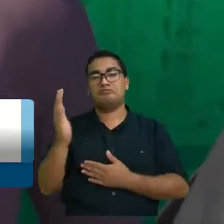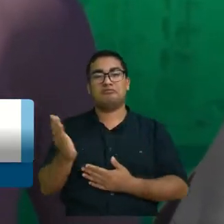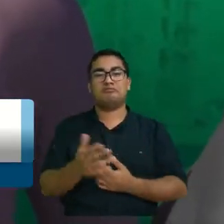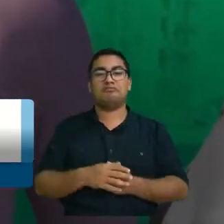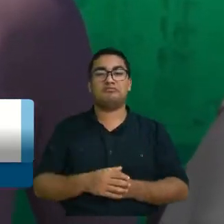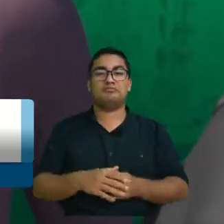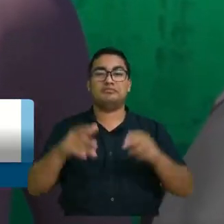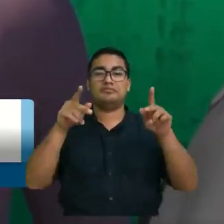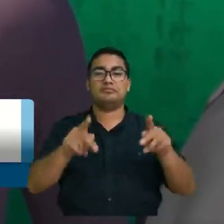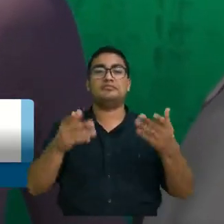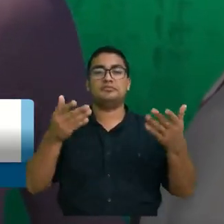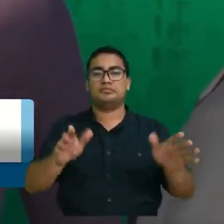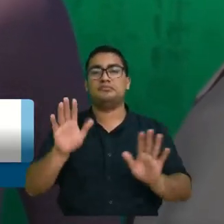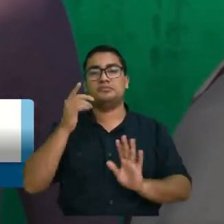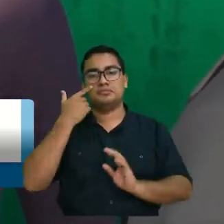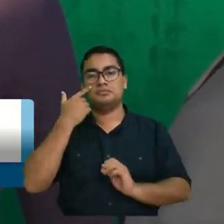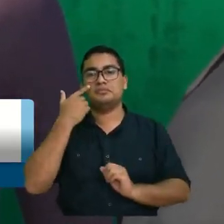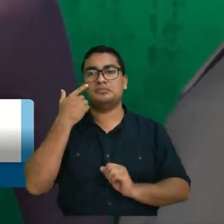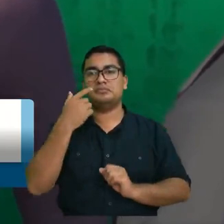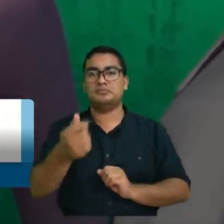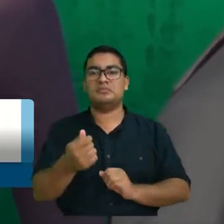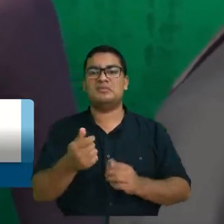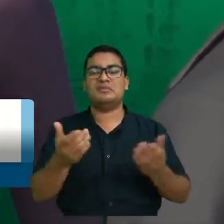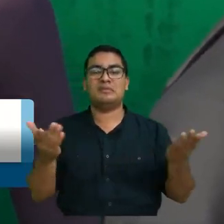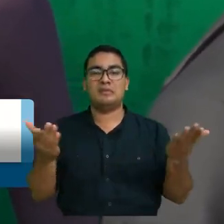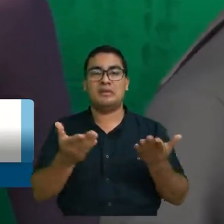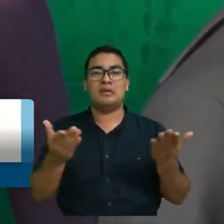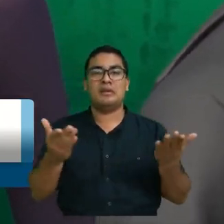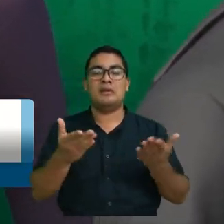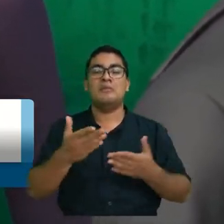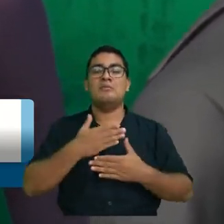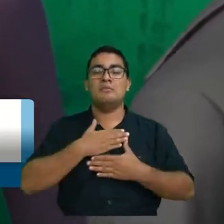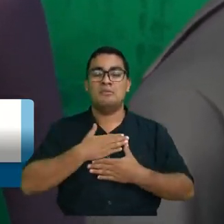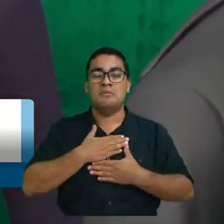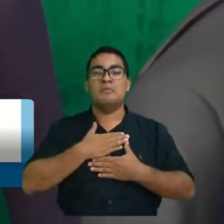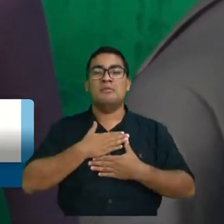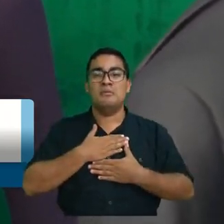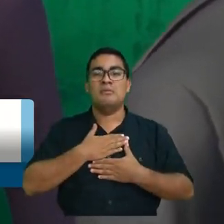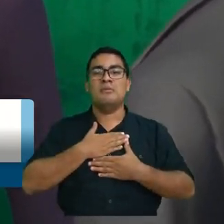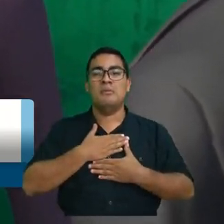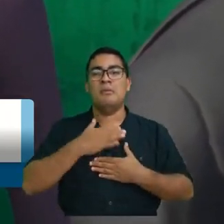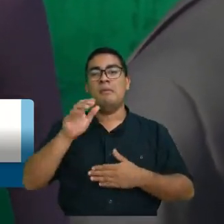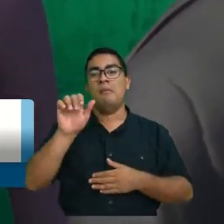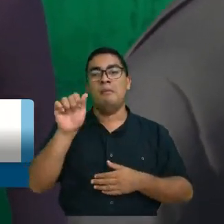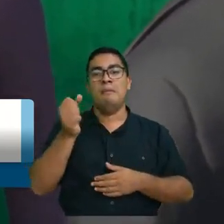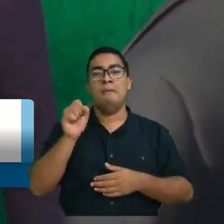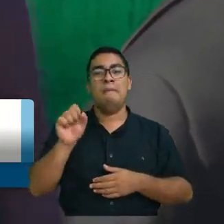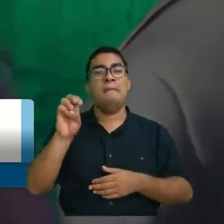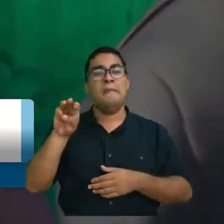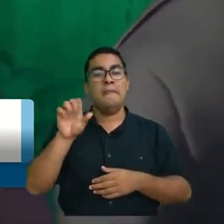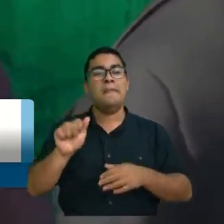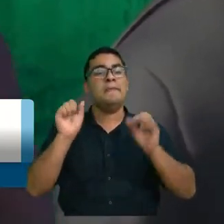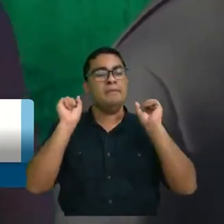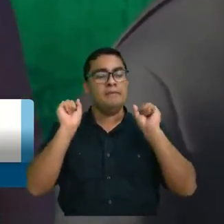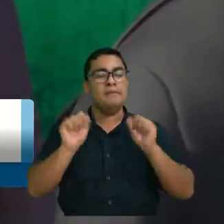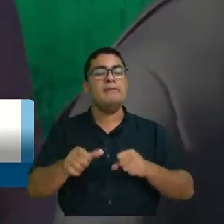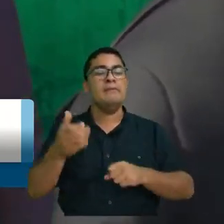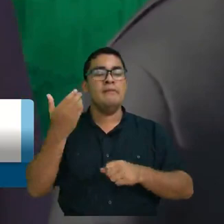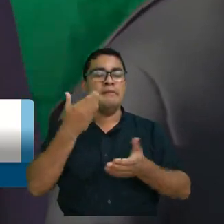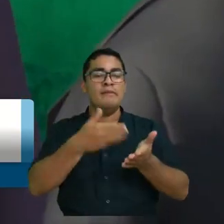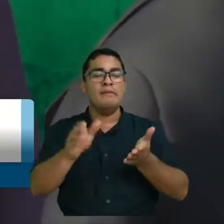ya conoce su diagnóstico y conoce su patología. Sus síntomas. Exacto. Y puede reconocer su enfermedad